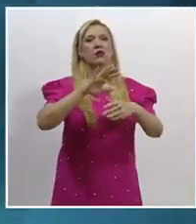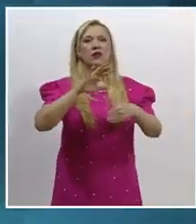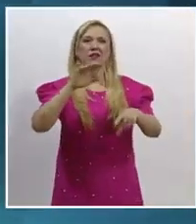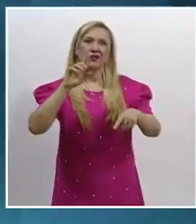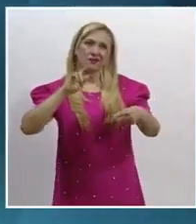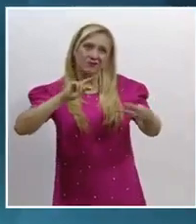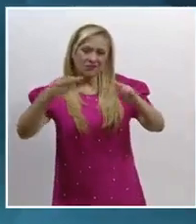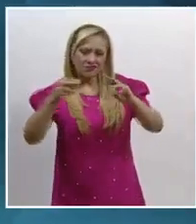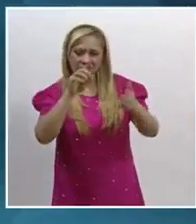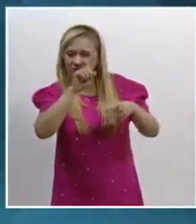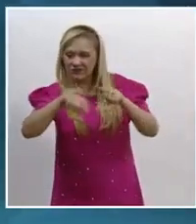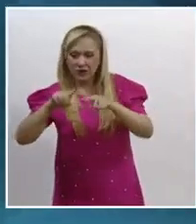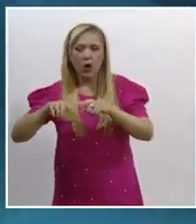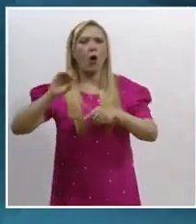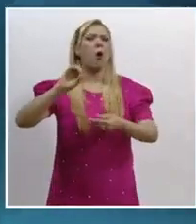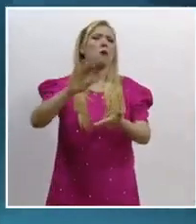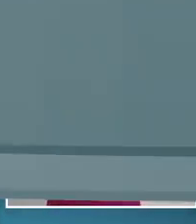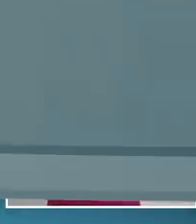dada por un juzgado.